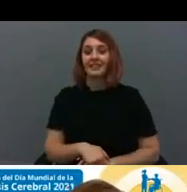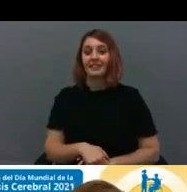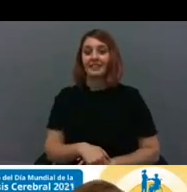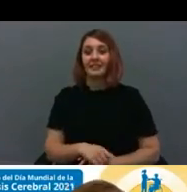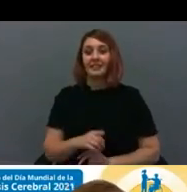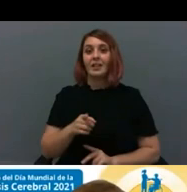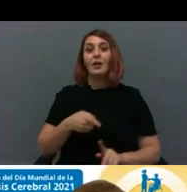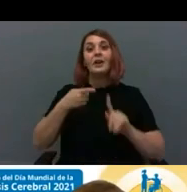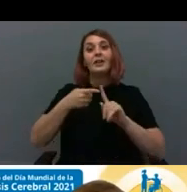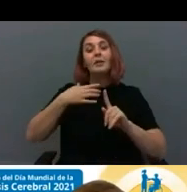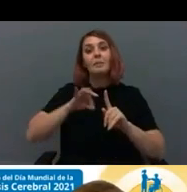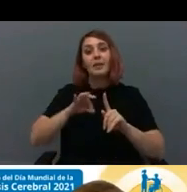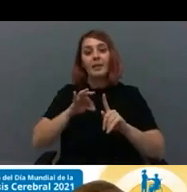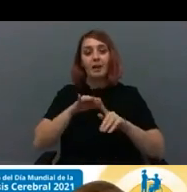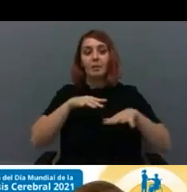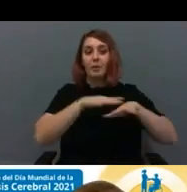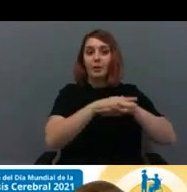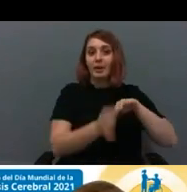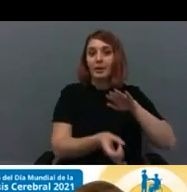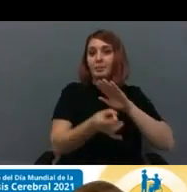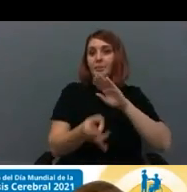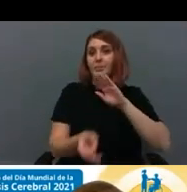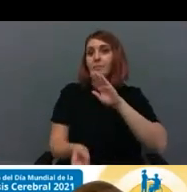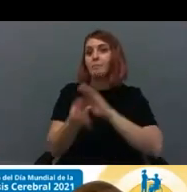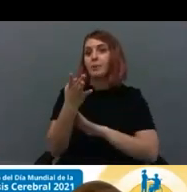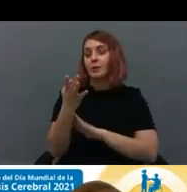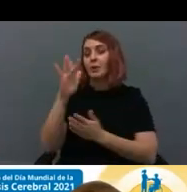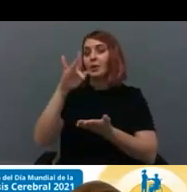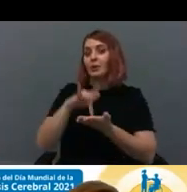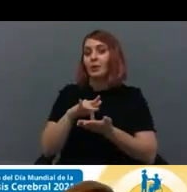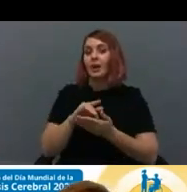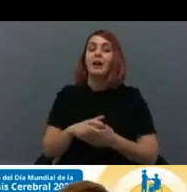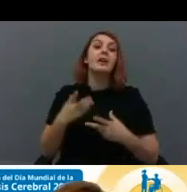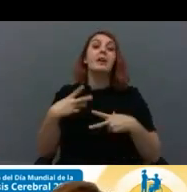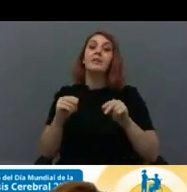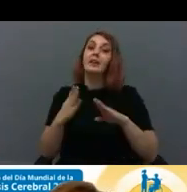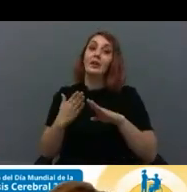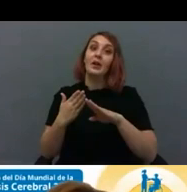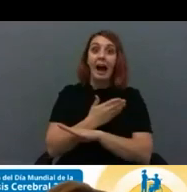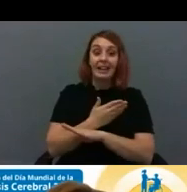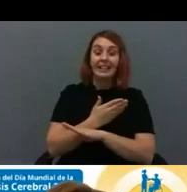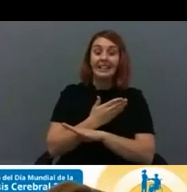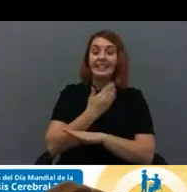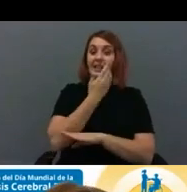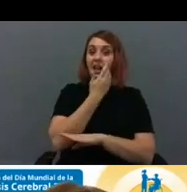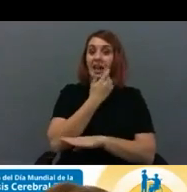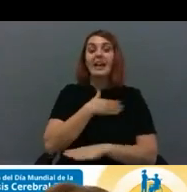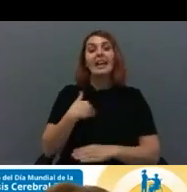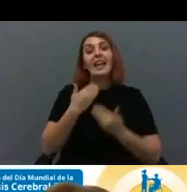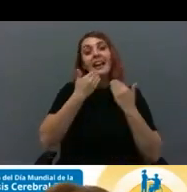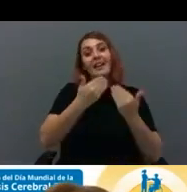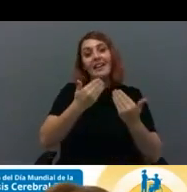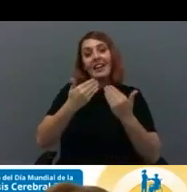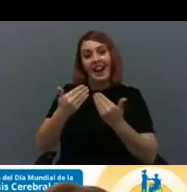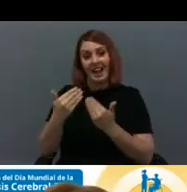para que se pueda constituir alguna red, a lo mejor informal de momento. Antes de finalizar, me gustaría daros las gracias